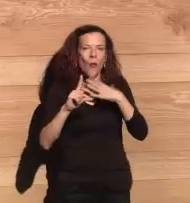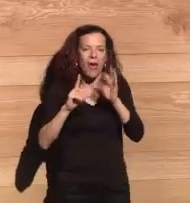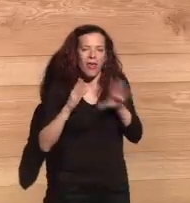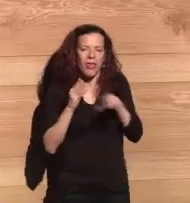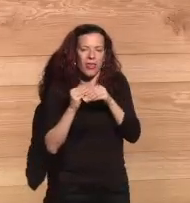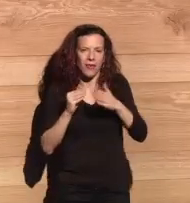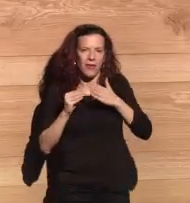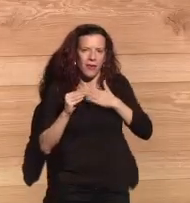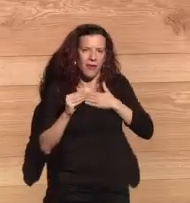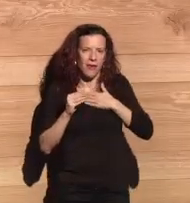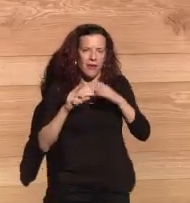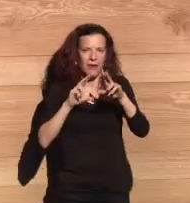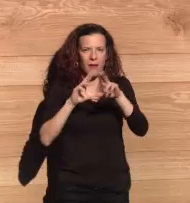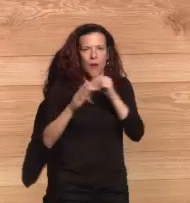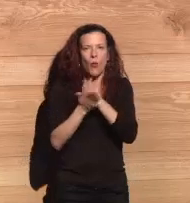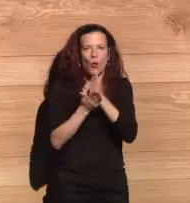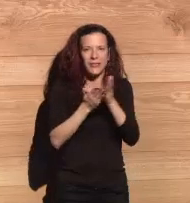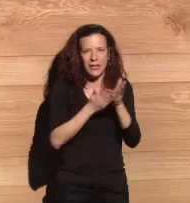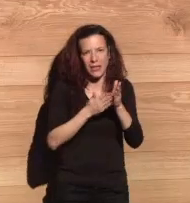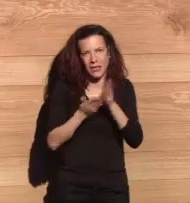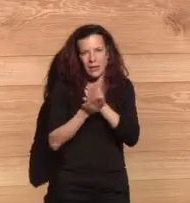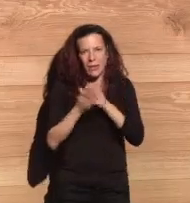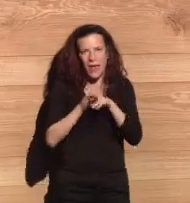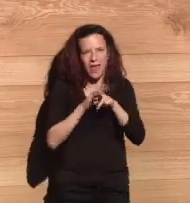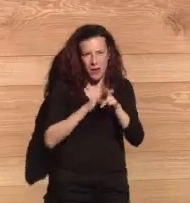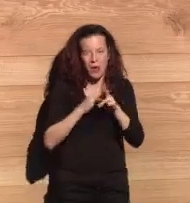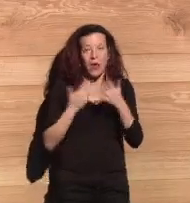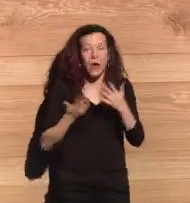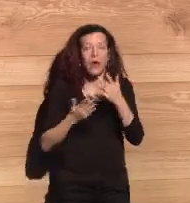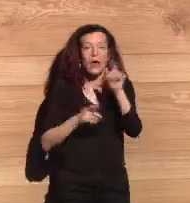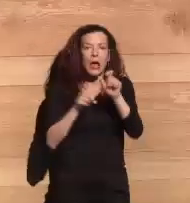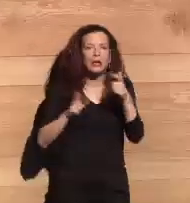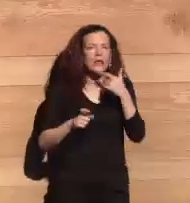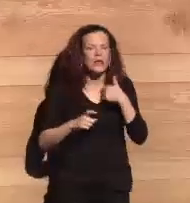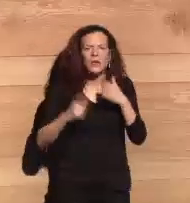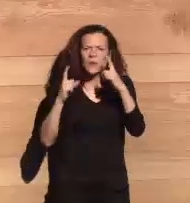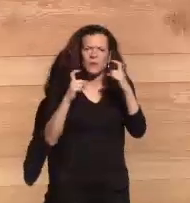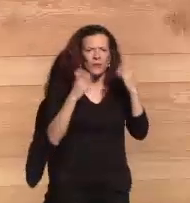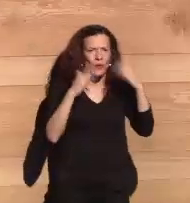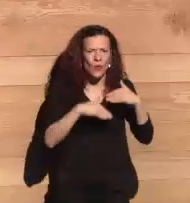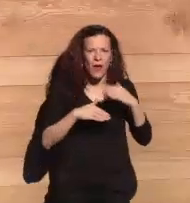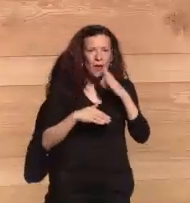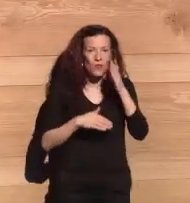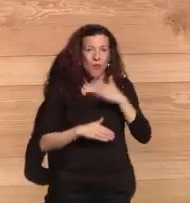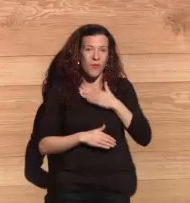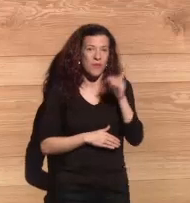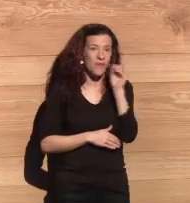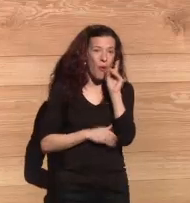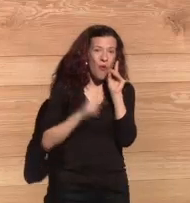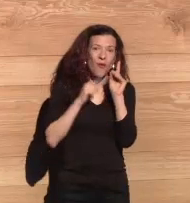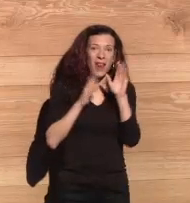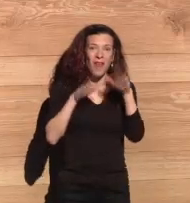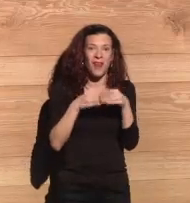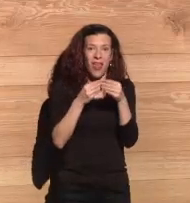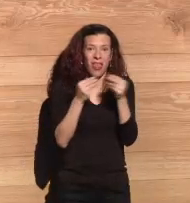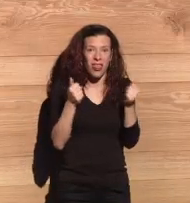incorporar al multimedia. Y empecé a escuchar, la gente me decía, no tengo fotos porque las tenía en mi celular,